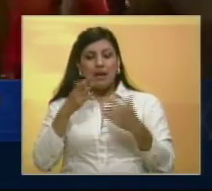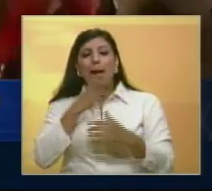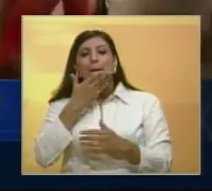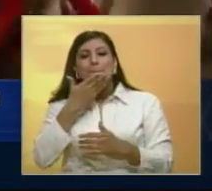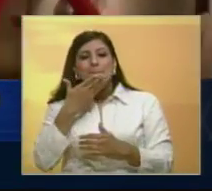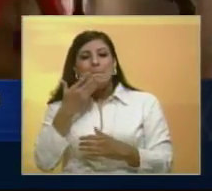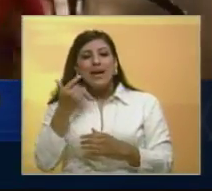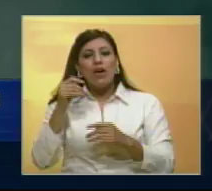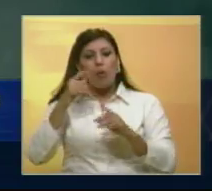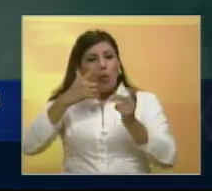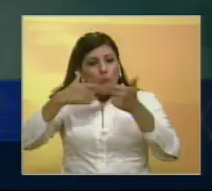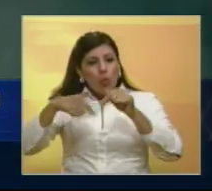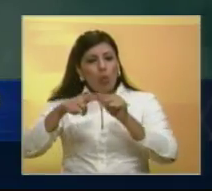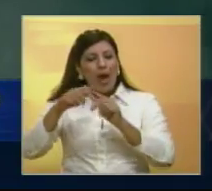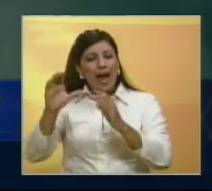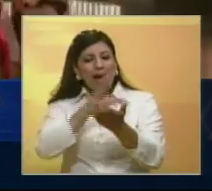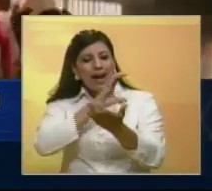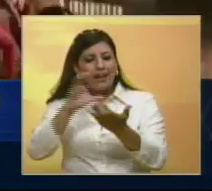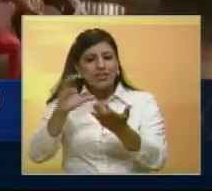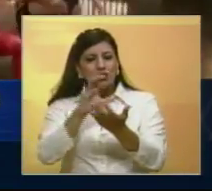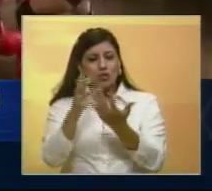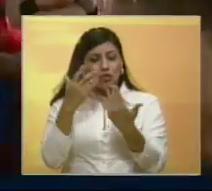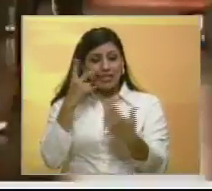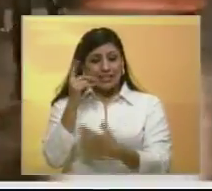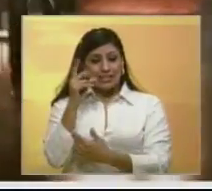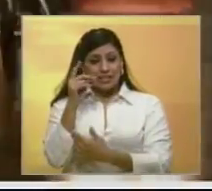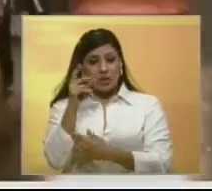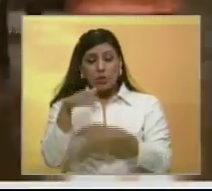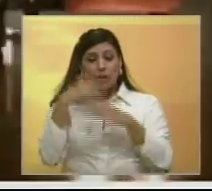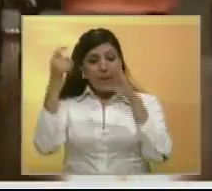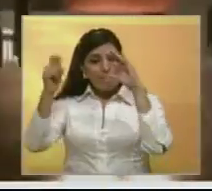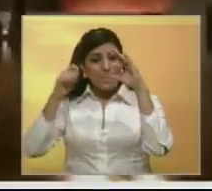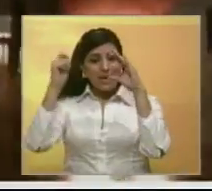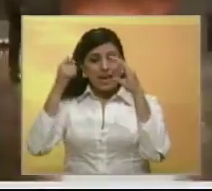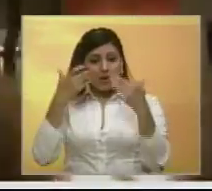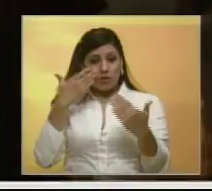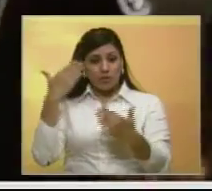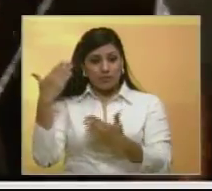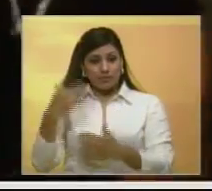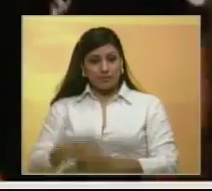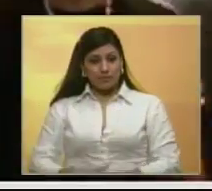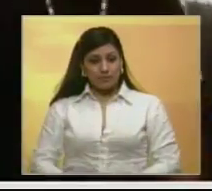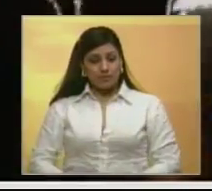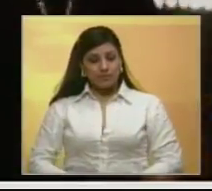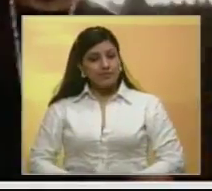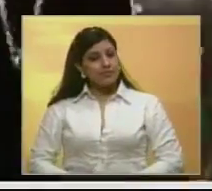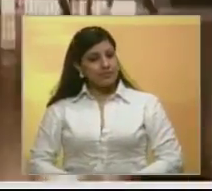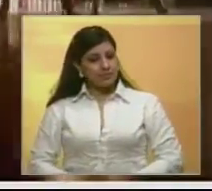parte de la batería de canciones de la segunda parte de la película Right Along.